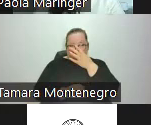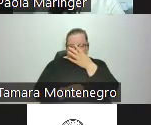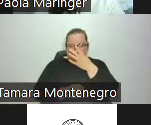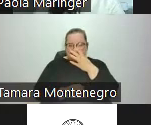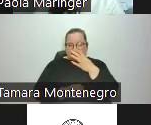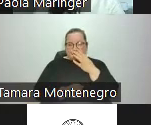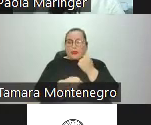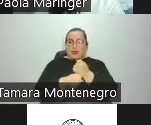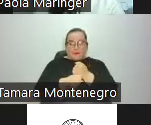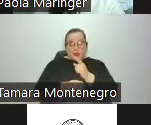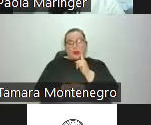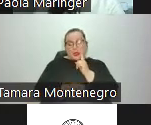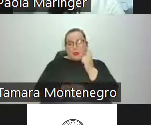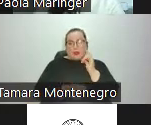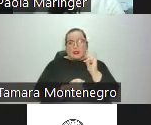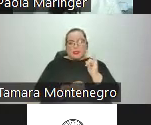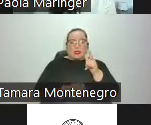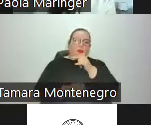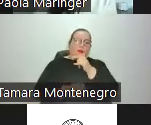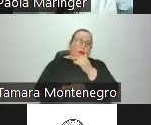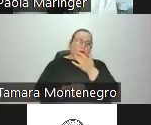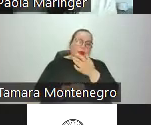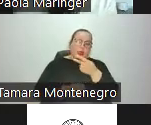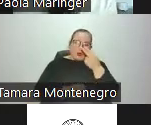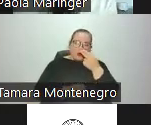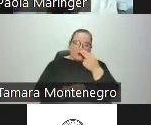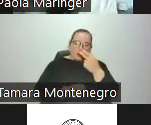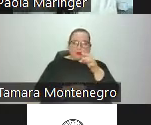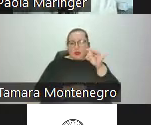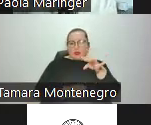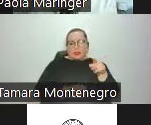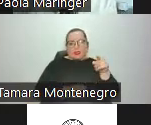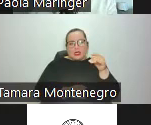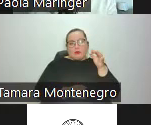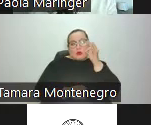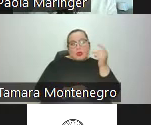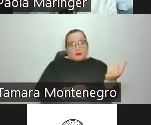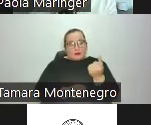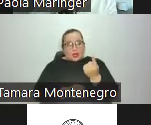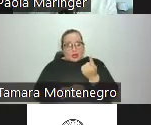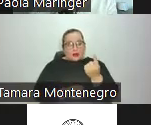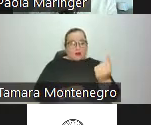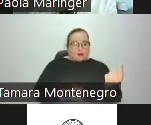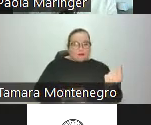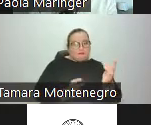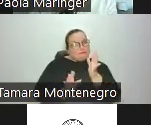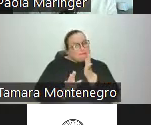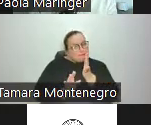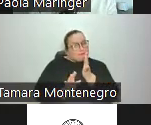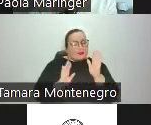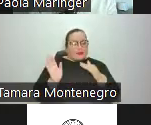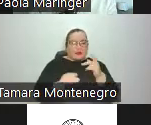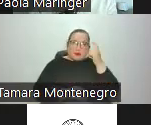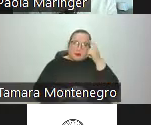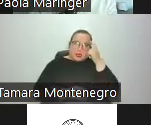tengo, pero sí la incertidumbre está, porque yo en noviembre sé si la niña que estoy reemplazando regresa o no regresa, y también uno se replantea